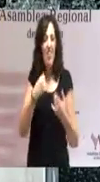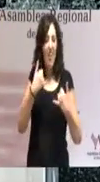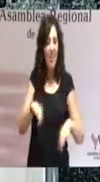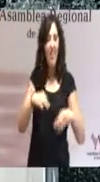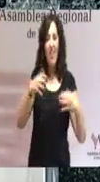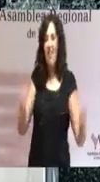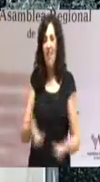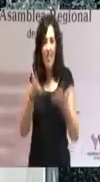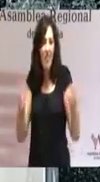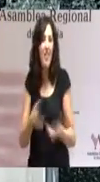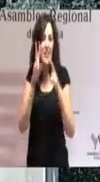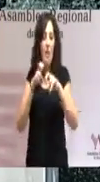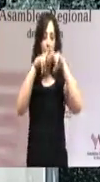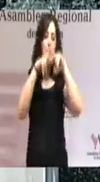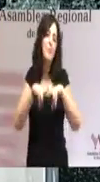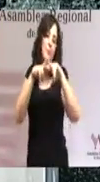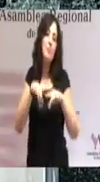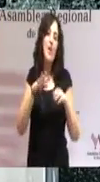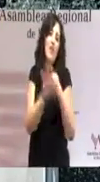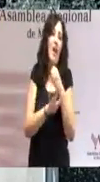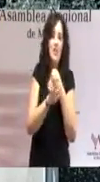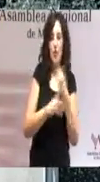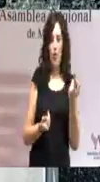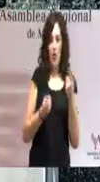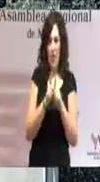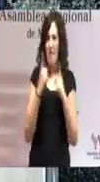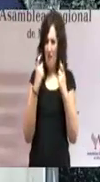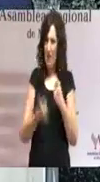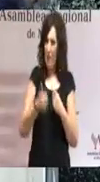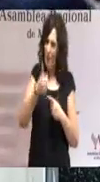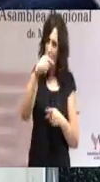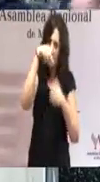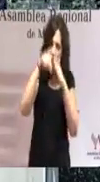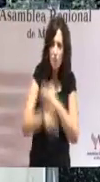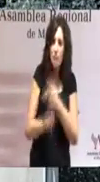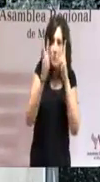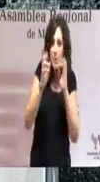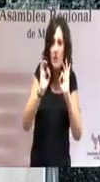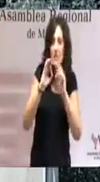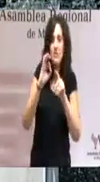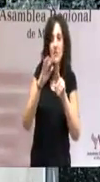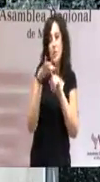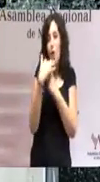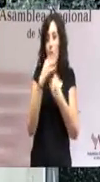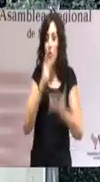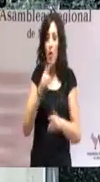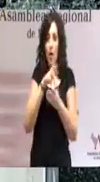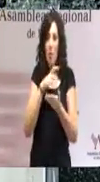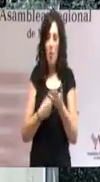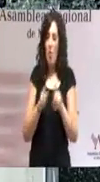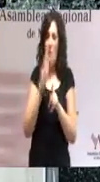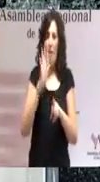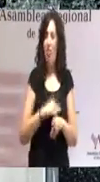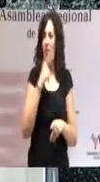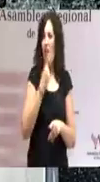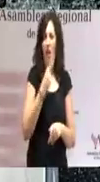básico como insuficiente a la hora de dibujar la situación que tiene hoy la región de Murcia.